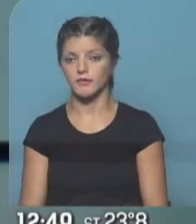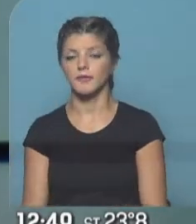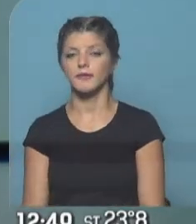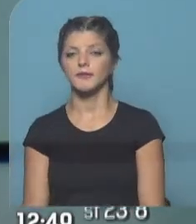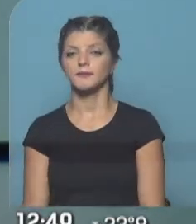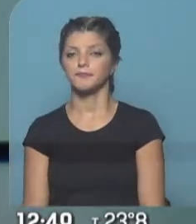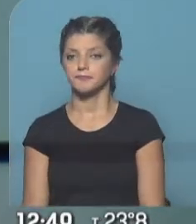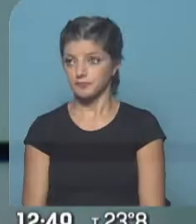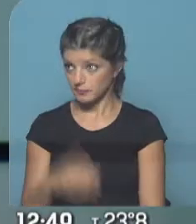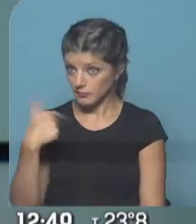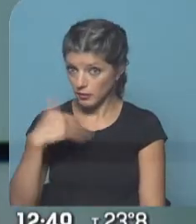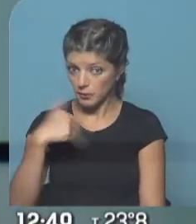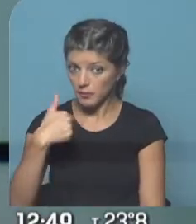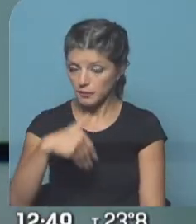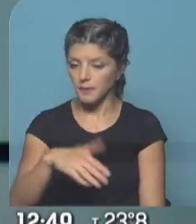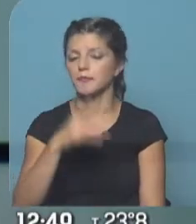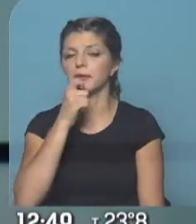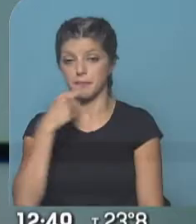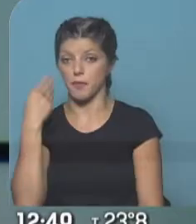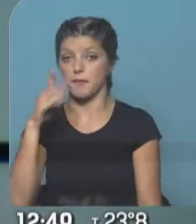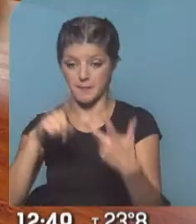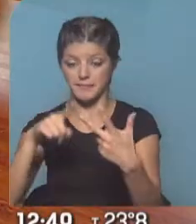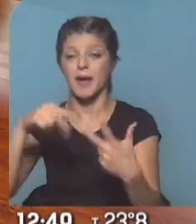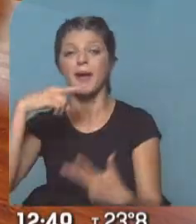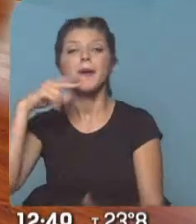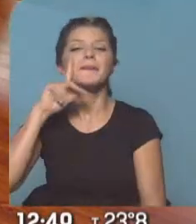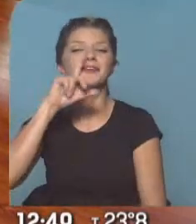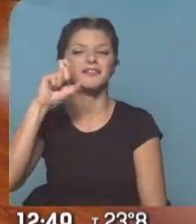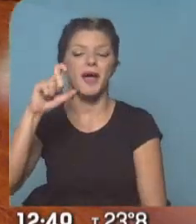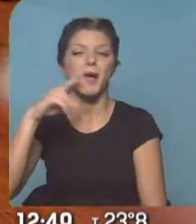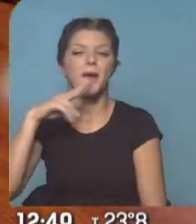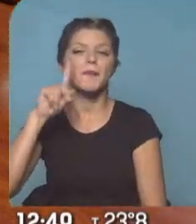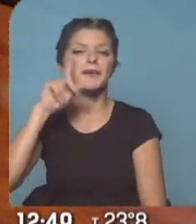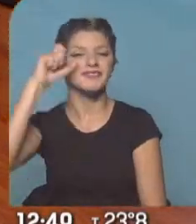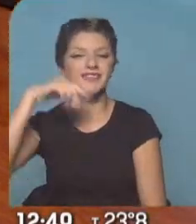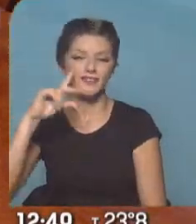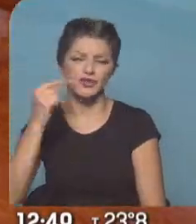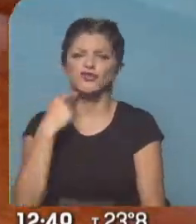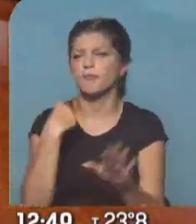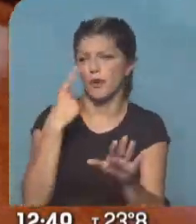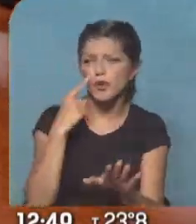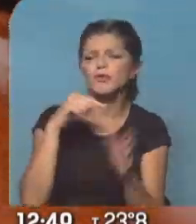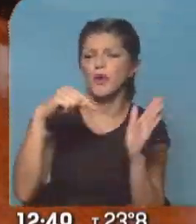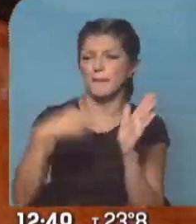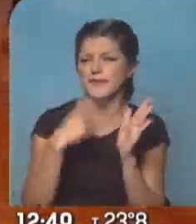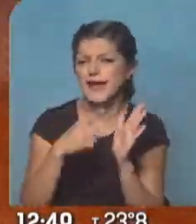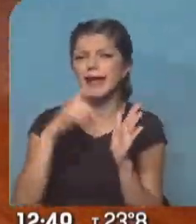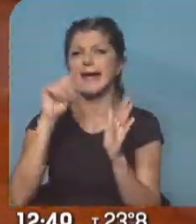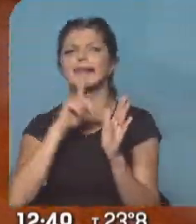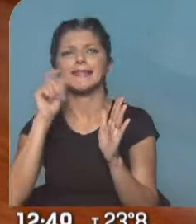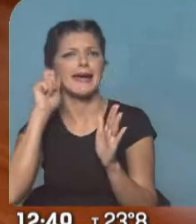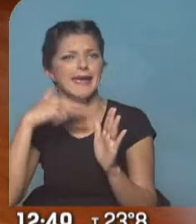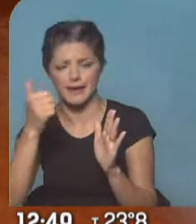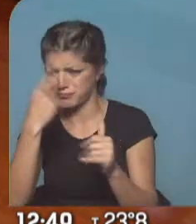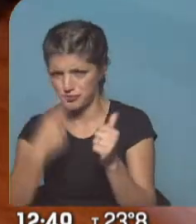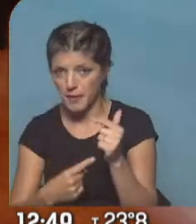estar, a veces uno se olvida, va a Villavicencio, yo la busqué en el mapa, a mí me invitaron a Cali, Cartagena, Bogotá, Medellín, nunca a Villavicencio, es